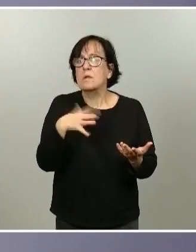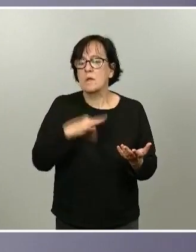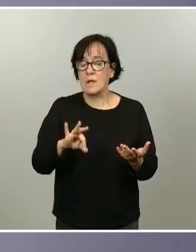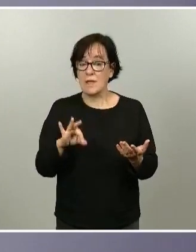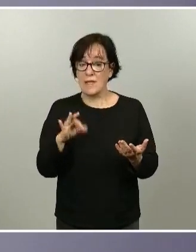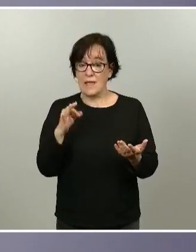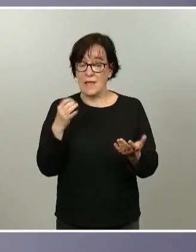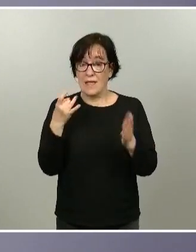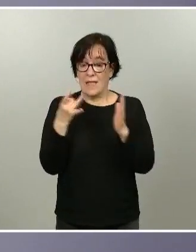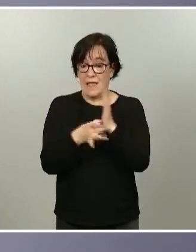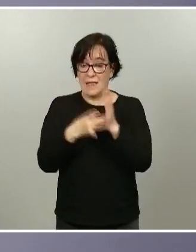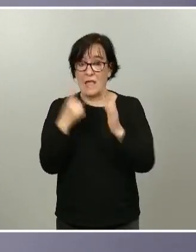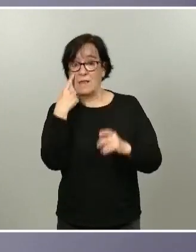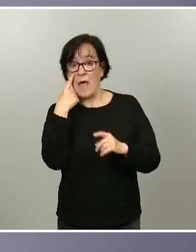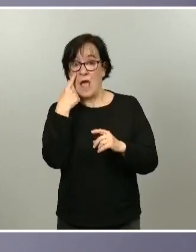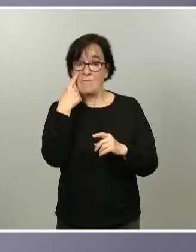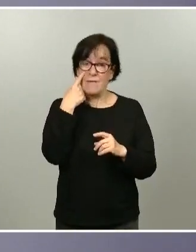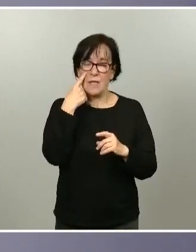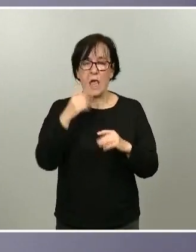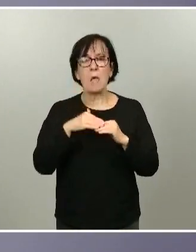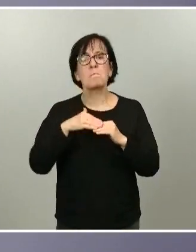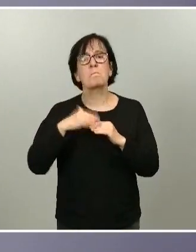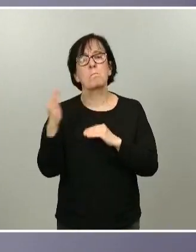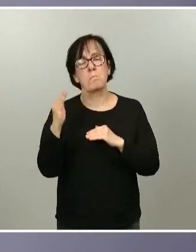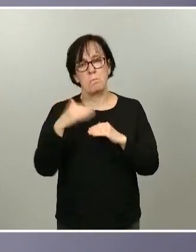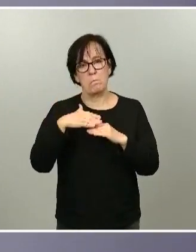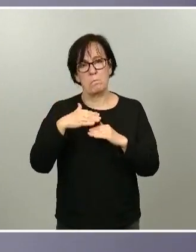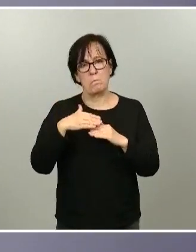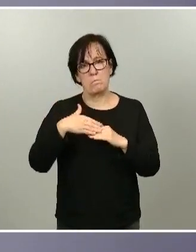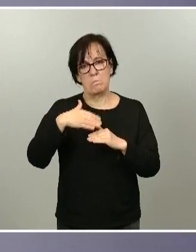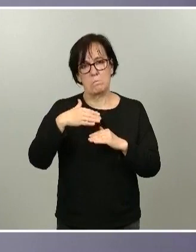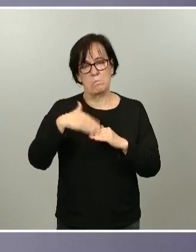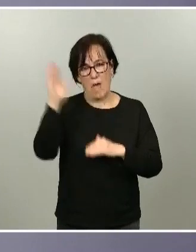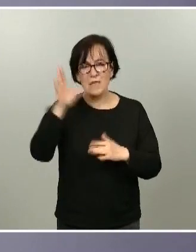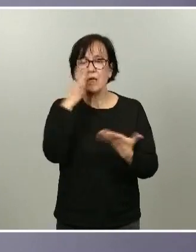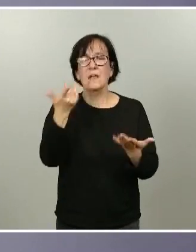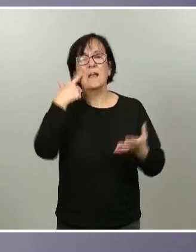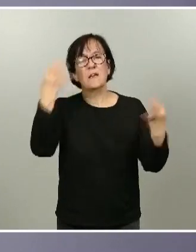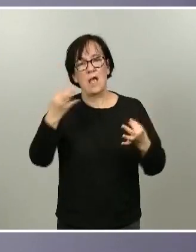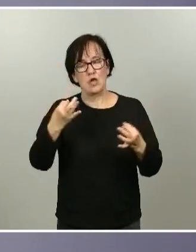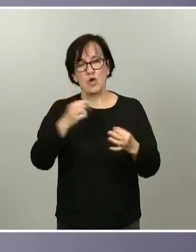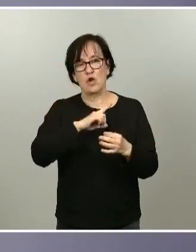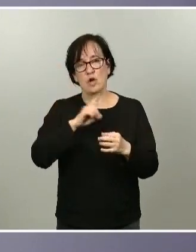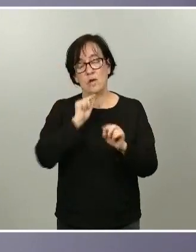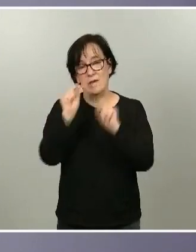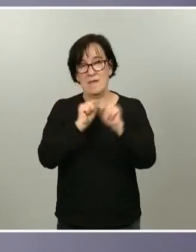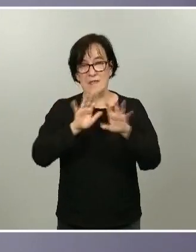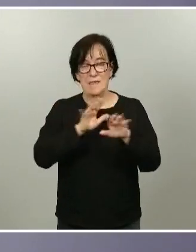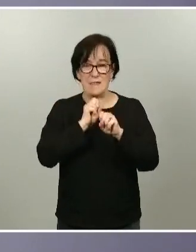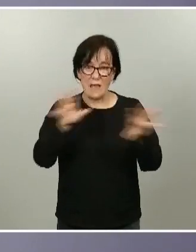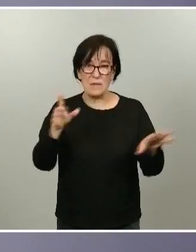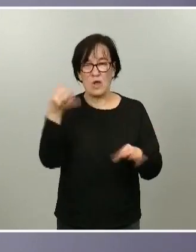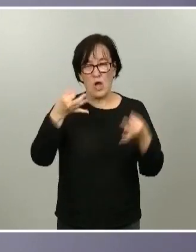sistemas de vigilancia es mucho mayor, probablemente, que el riesgo no de transmisión real que se esté produciendo. En todo